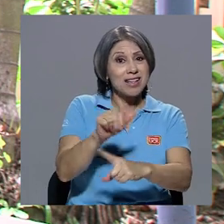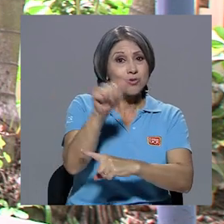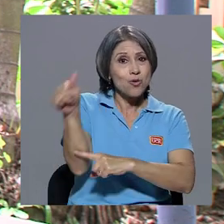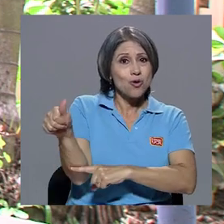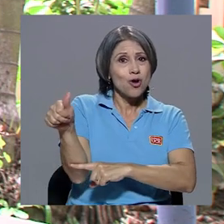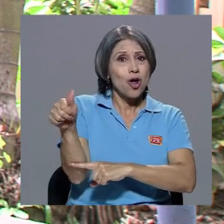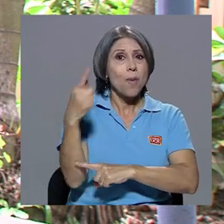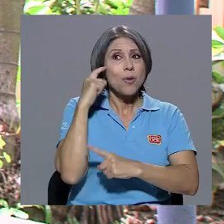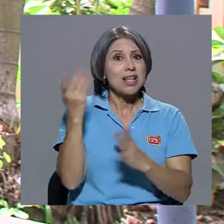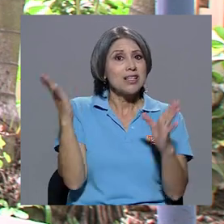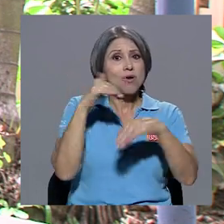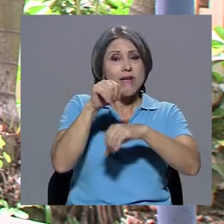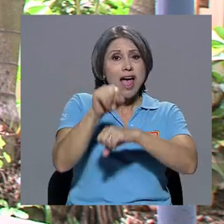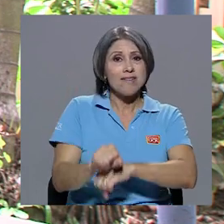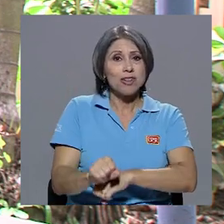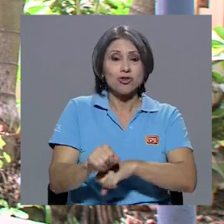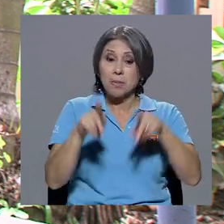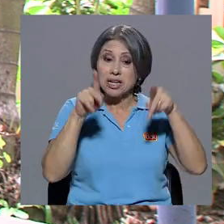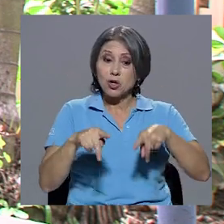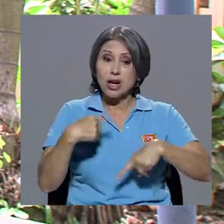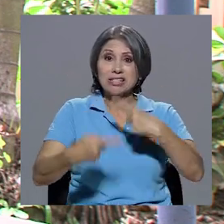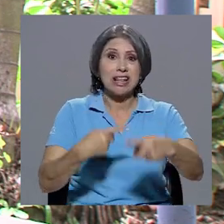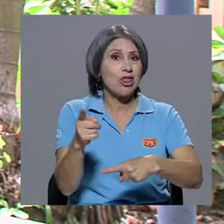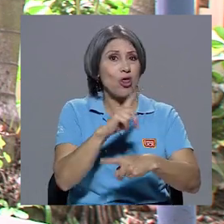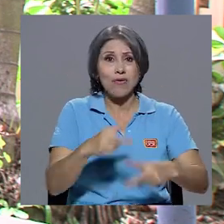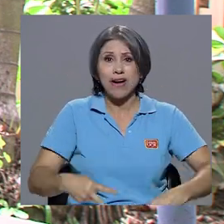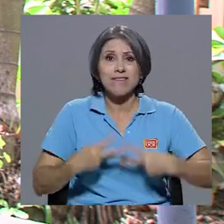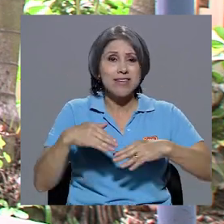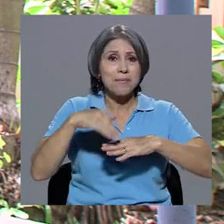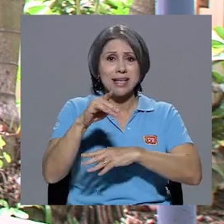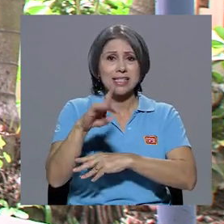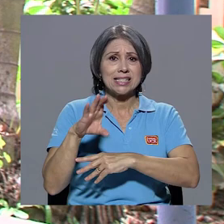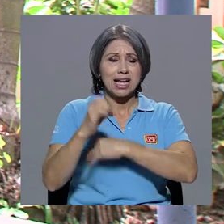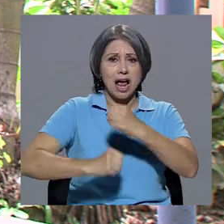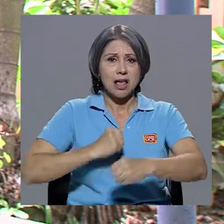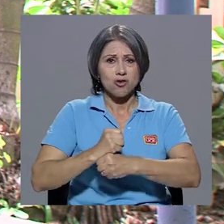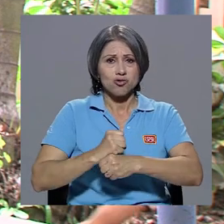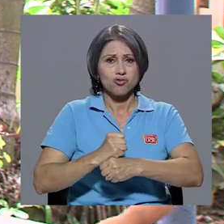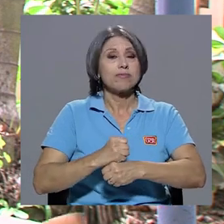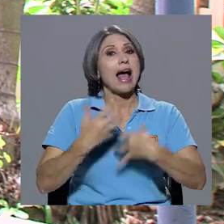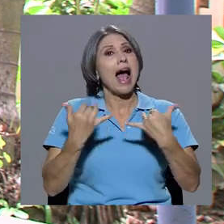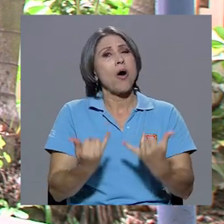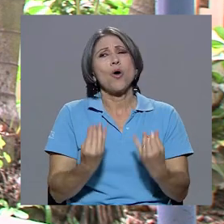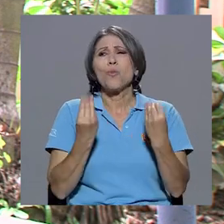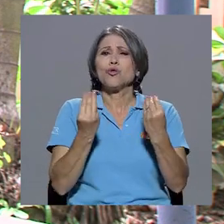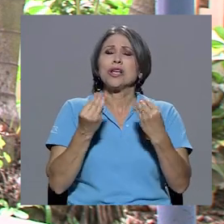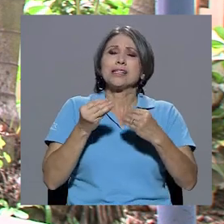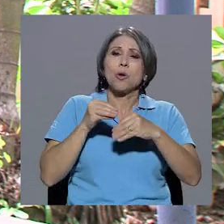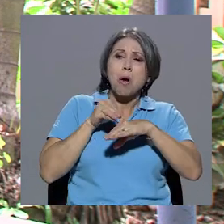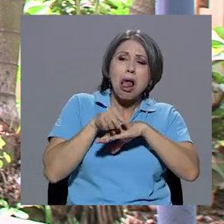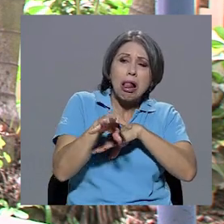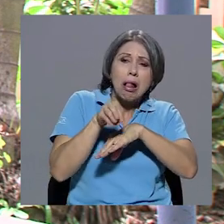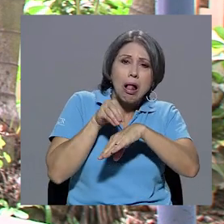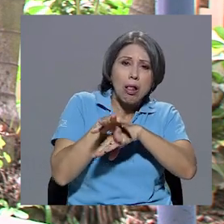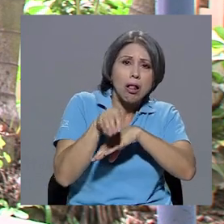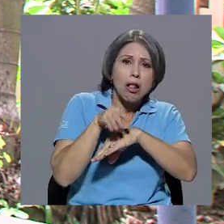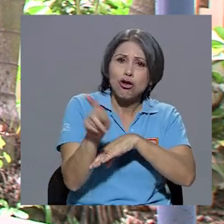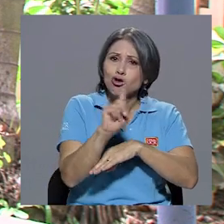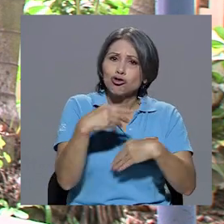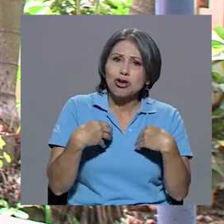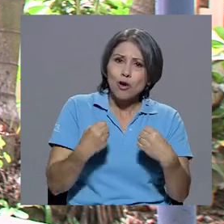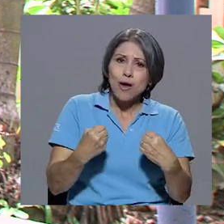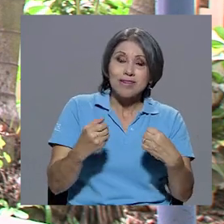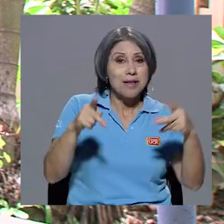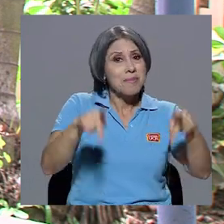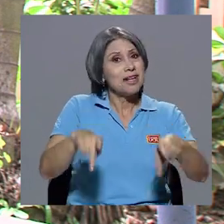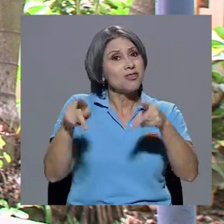las personas no van a vivir más de 100 años y eso es un hecho. Están entrando demasiadas, digamos, interferencias que no son saludables y las